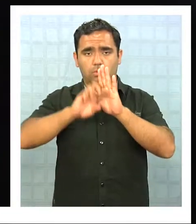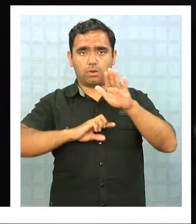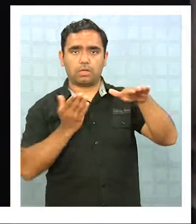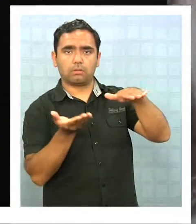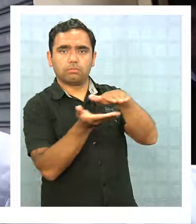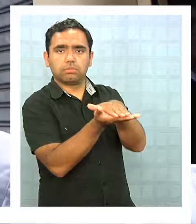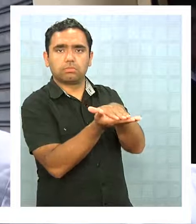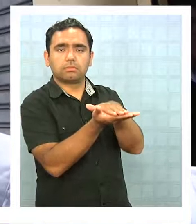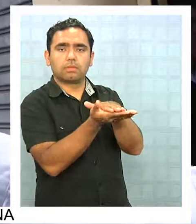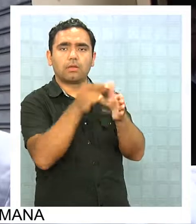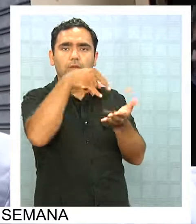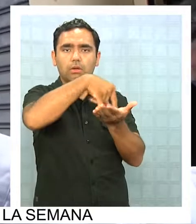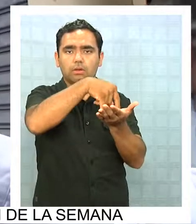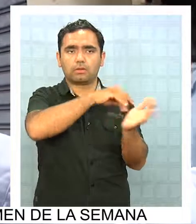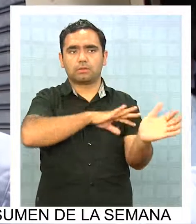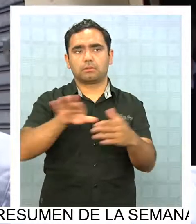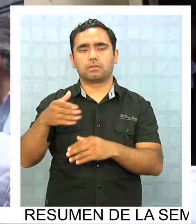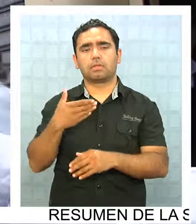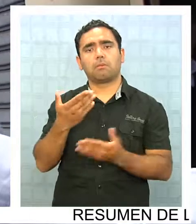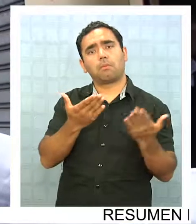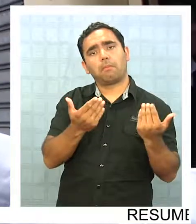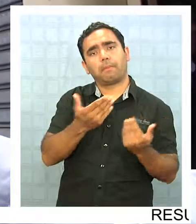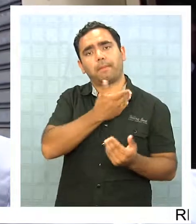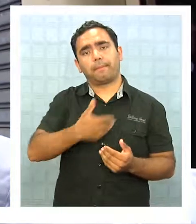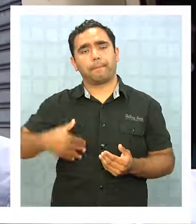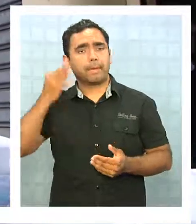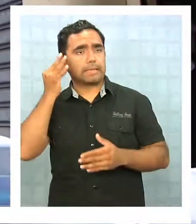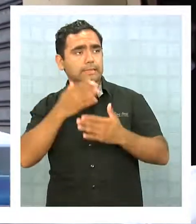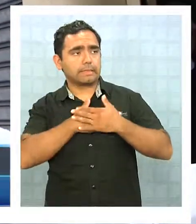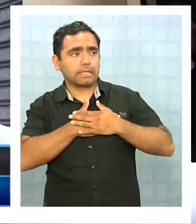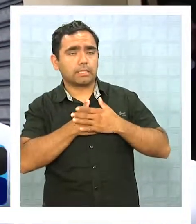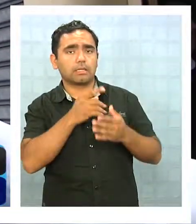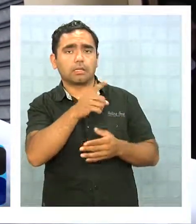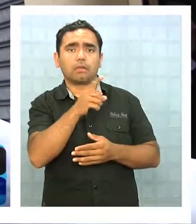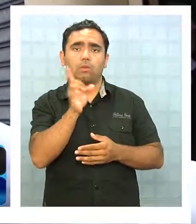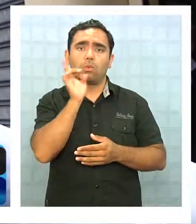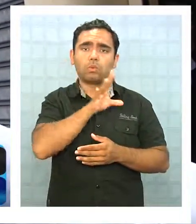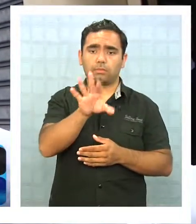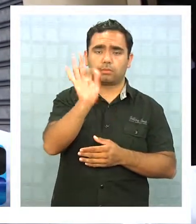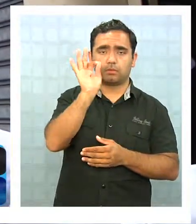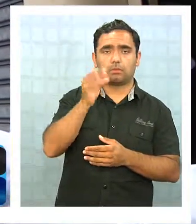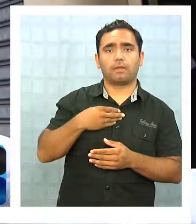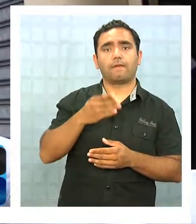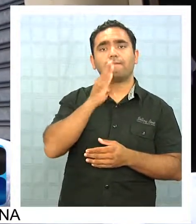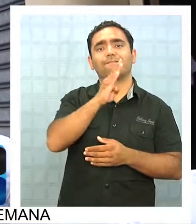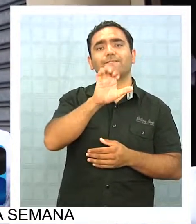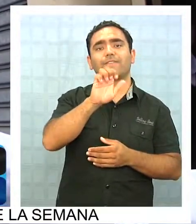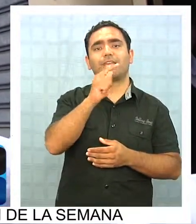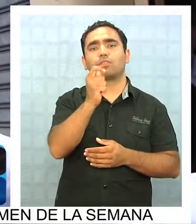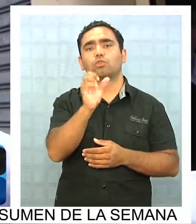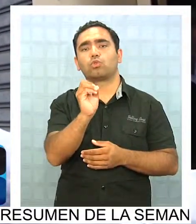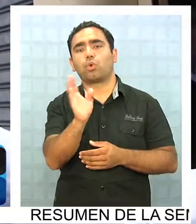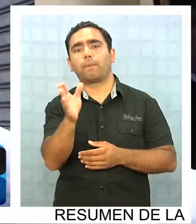Congreso. Estamos esperando que la presidenta utilice su última opción, que es la opción del veto presidencial,